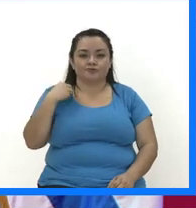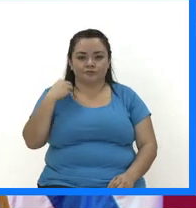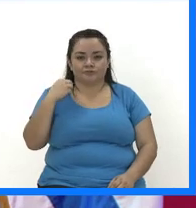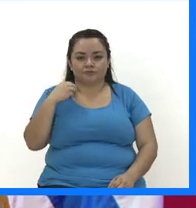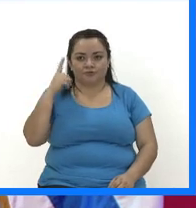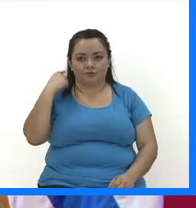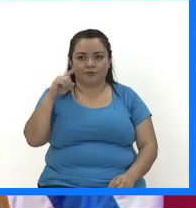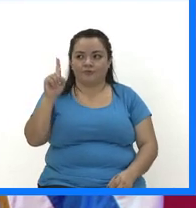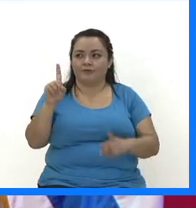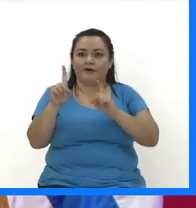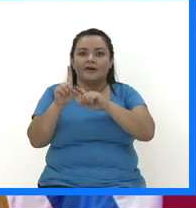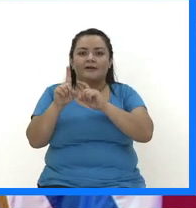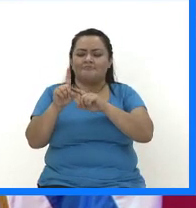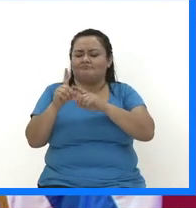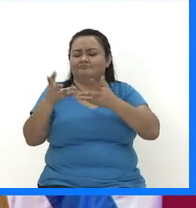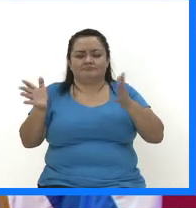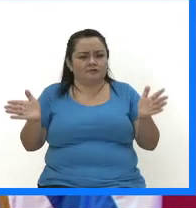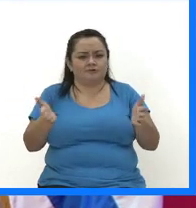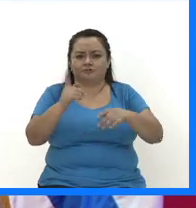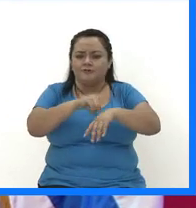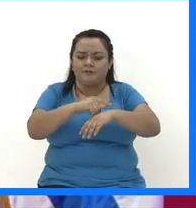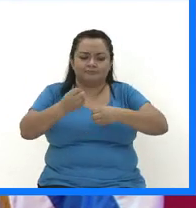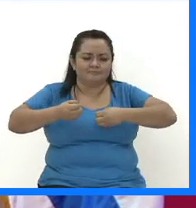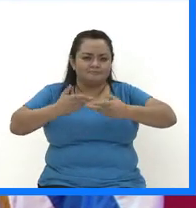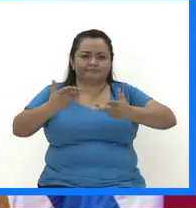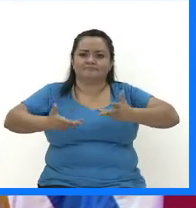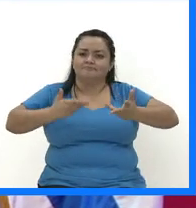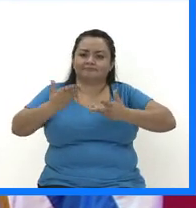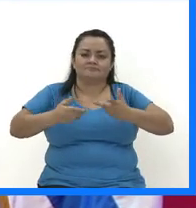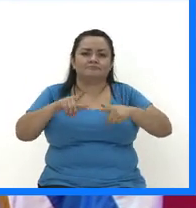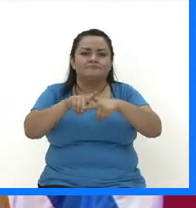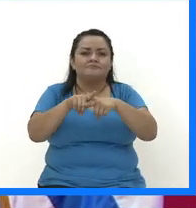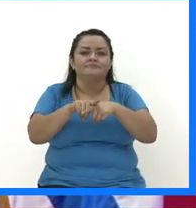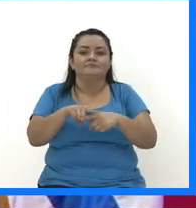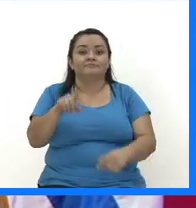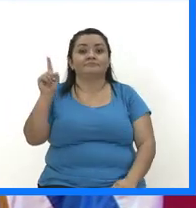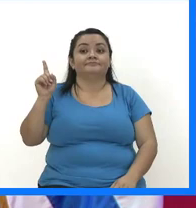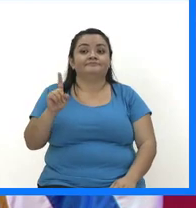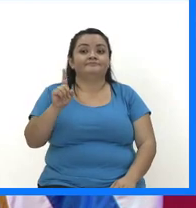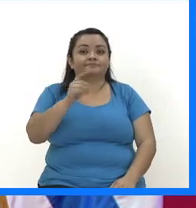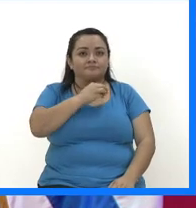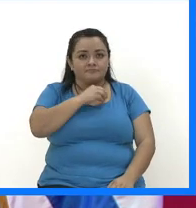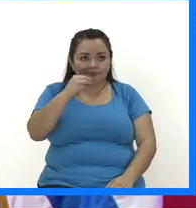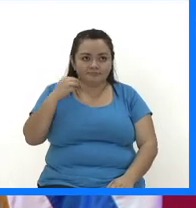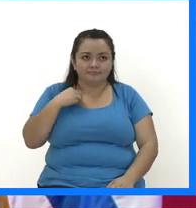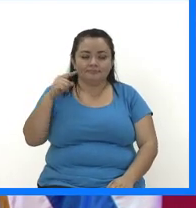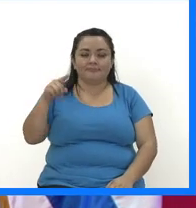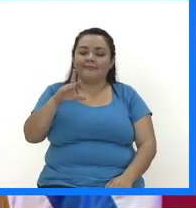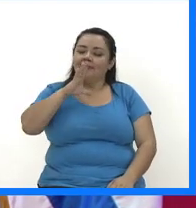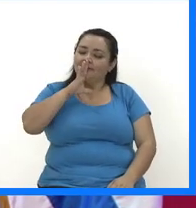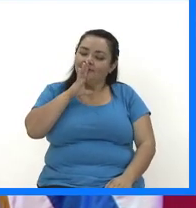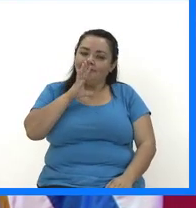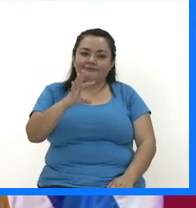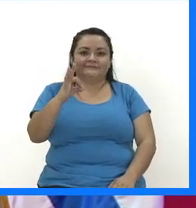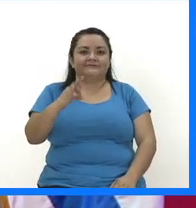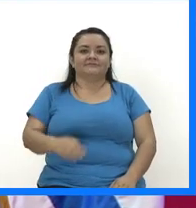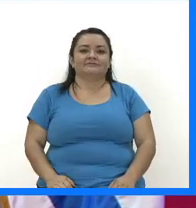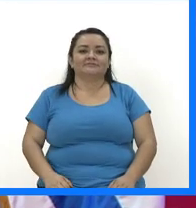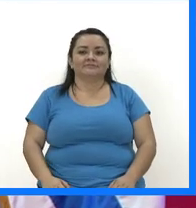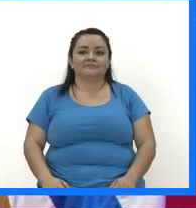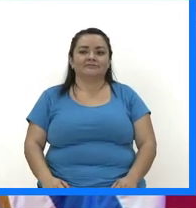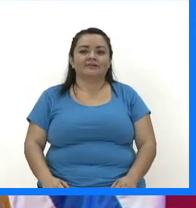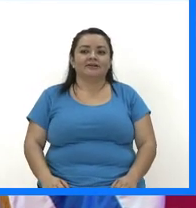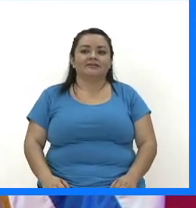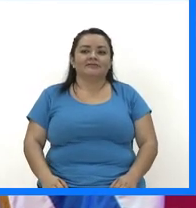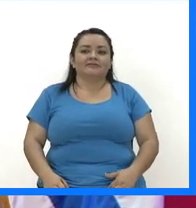parte del staff voluntario del tabernáculo que vino de una cuna extremadamente humilde y les he